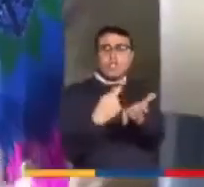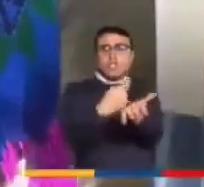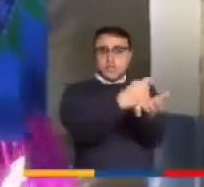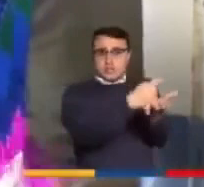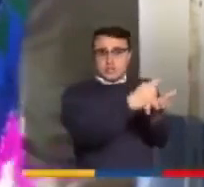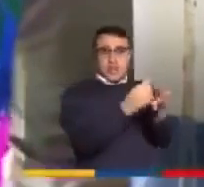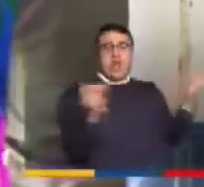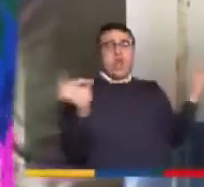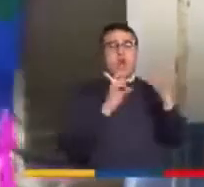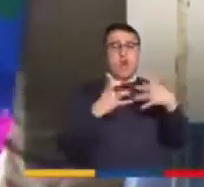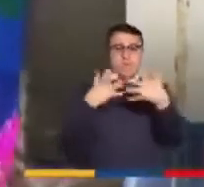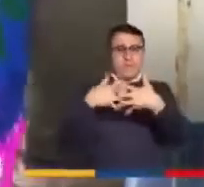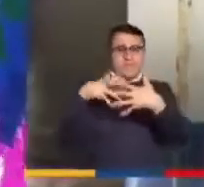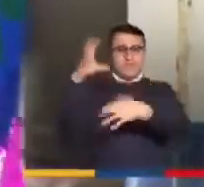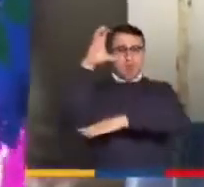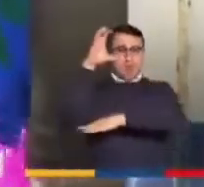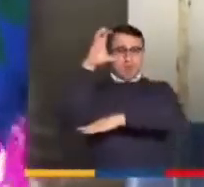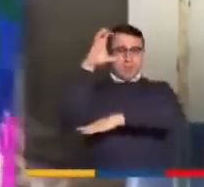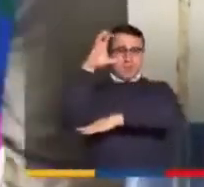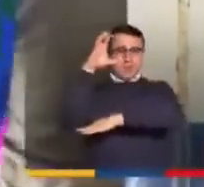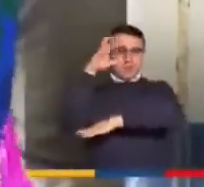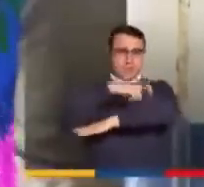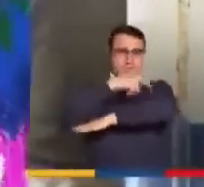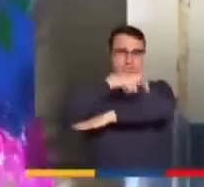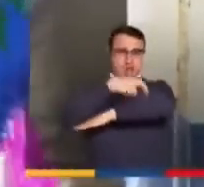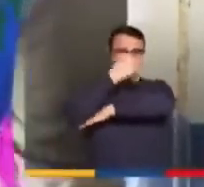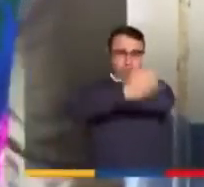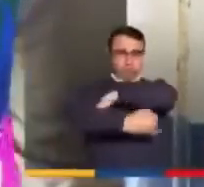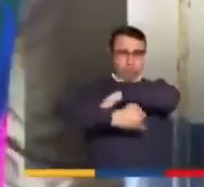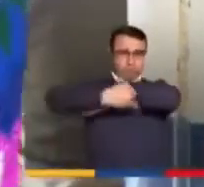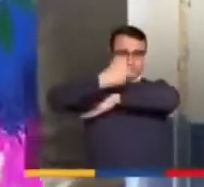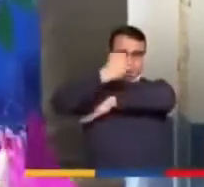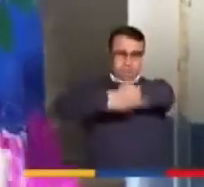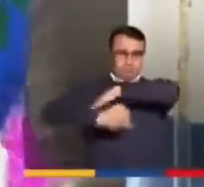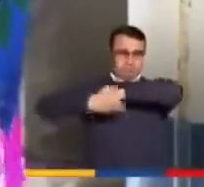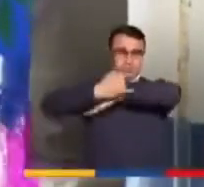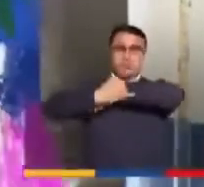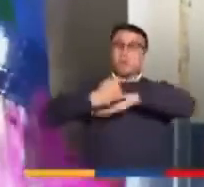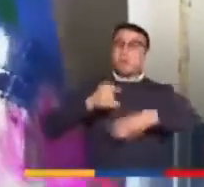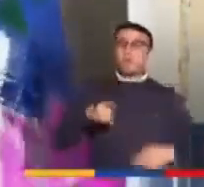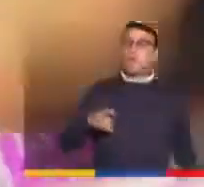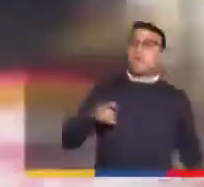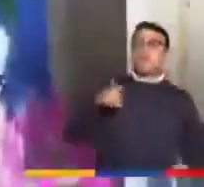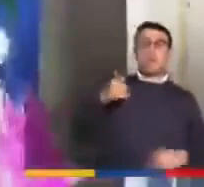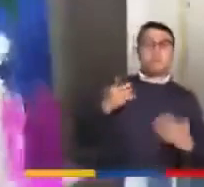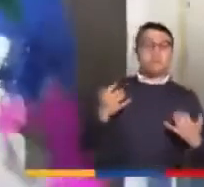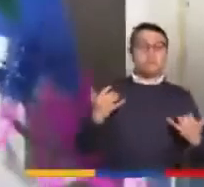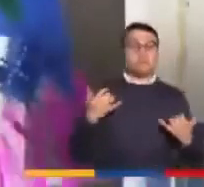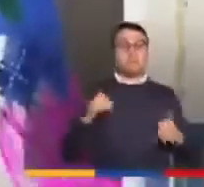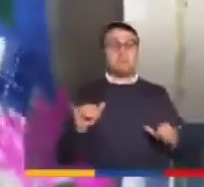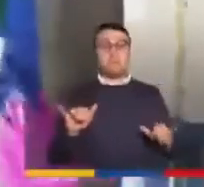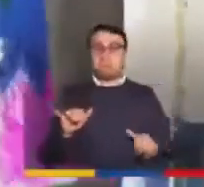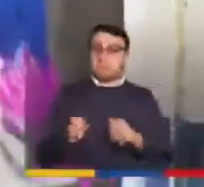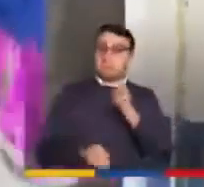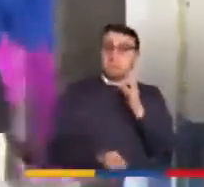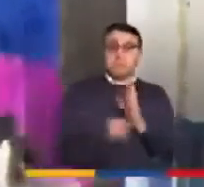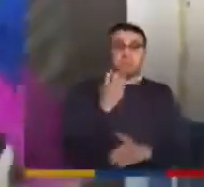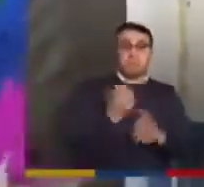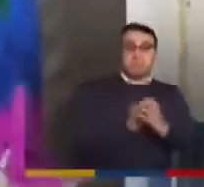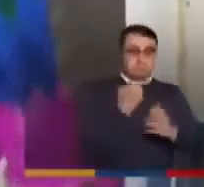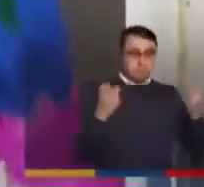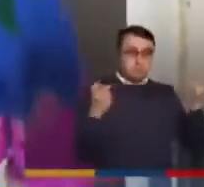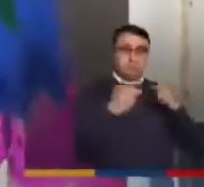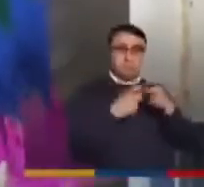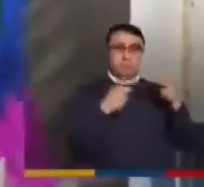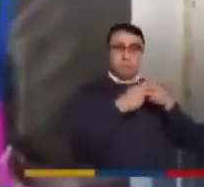con Ecopetrol, y ya se vuelve generadora de energía eléctrica si la ligamos